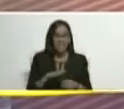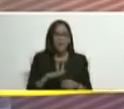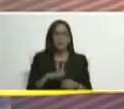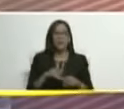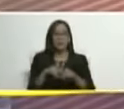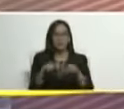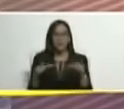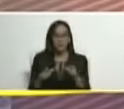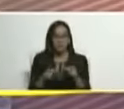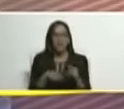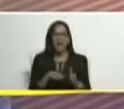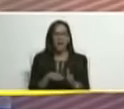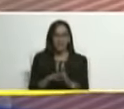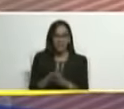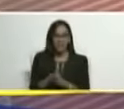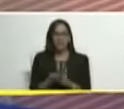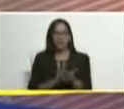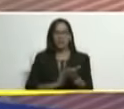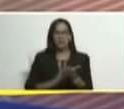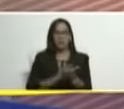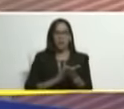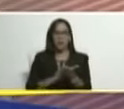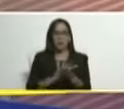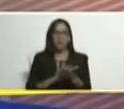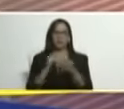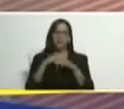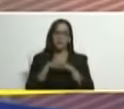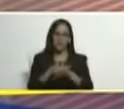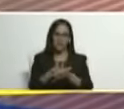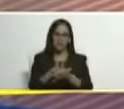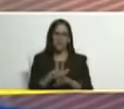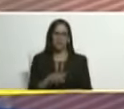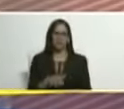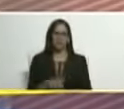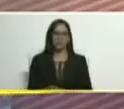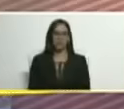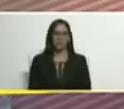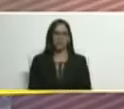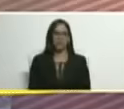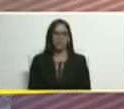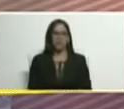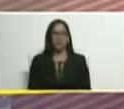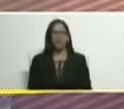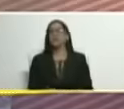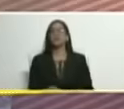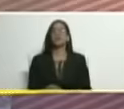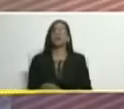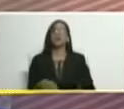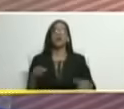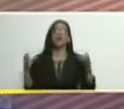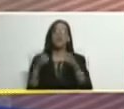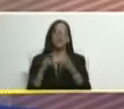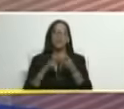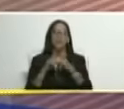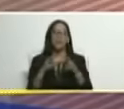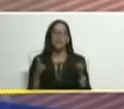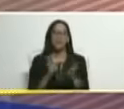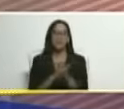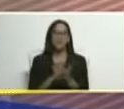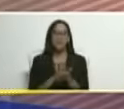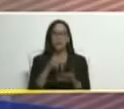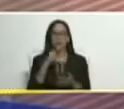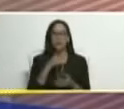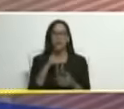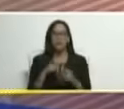fase avanzada de recuperación integral, de consolidación de la paz, la estabilidad política,